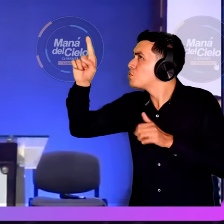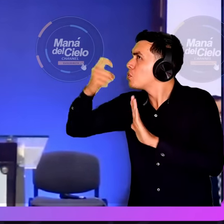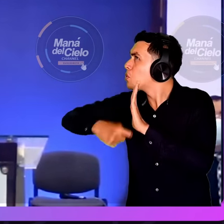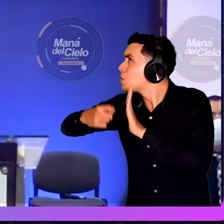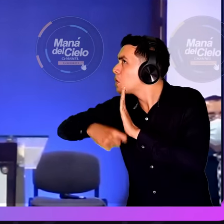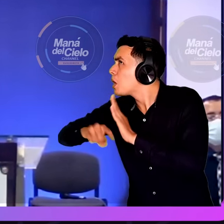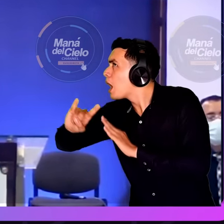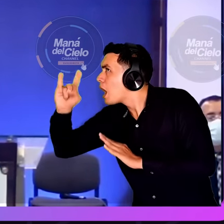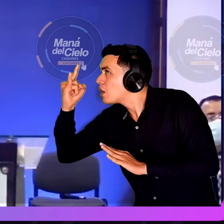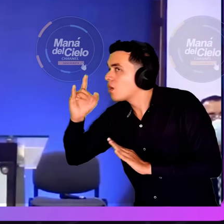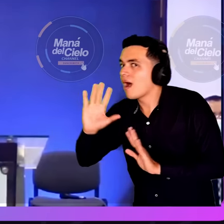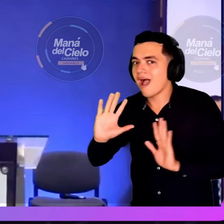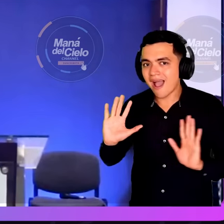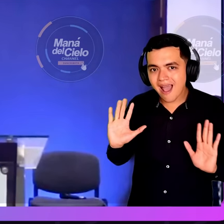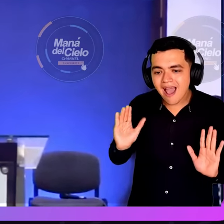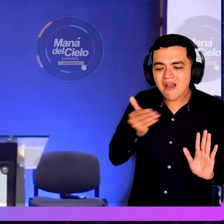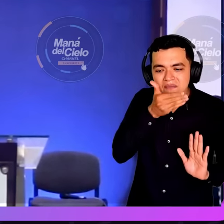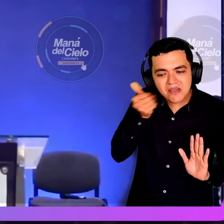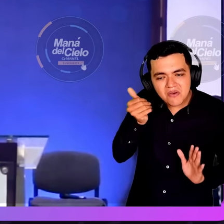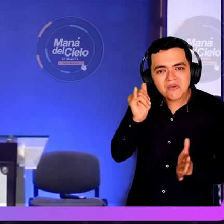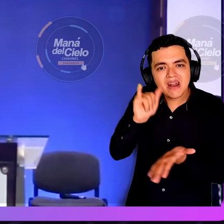Ayuda.